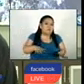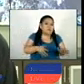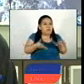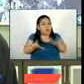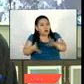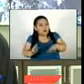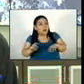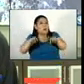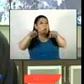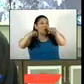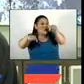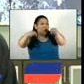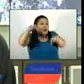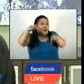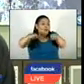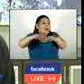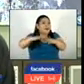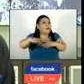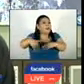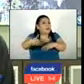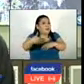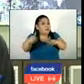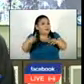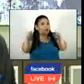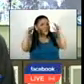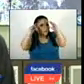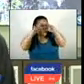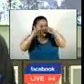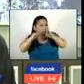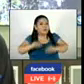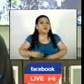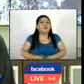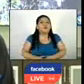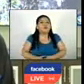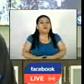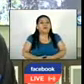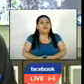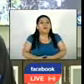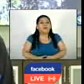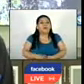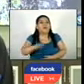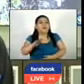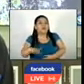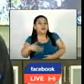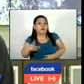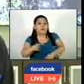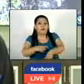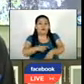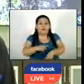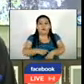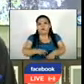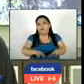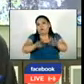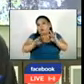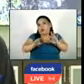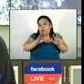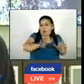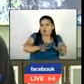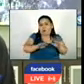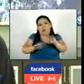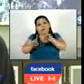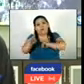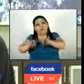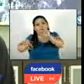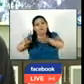bajas y únicamente durante las primeras horas de la noche. El viento va a continuar variando entre 9 y 18 kilómetros por hora y